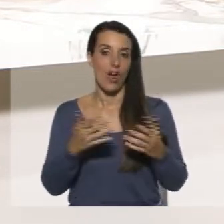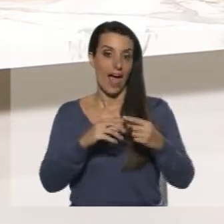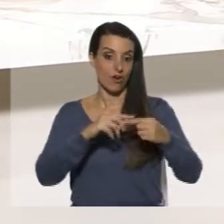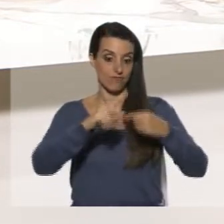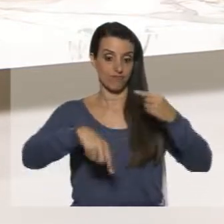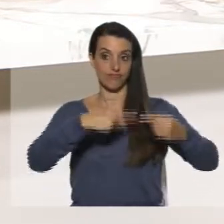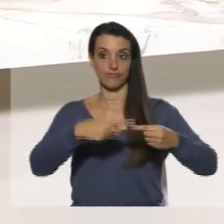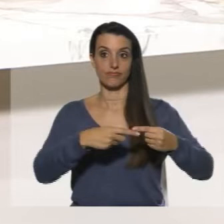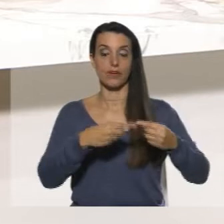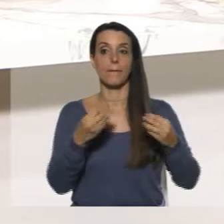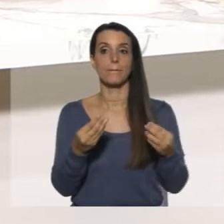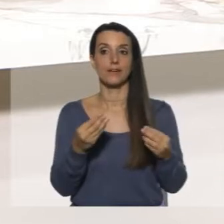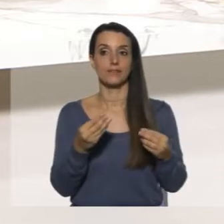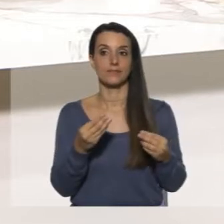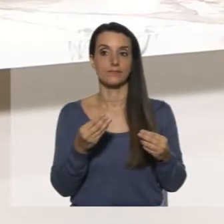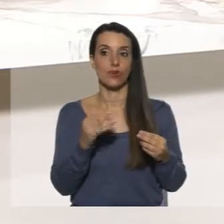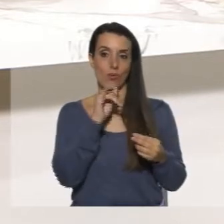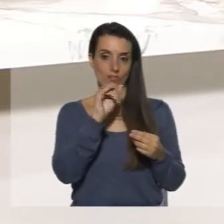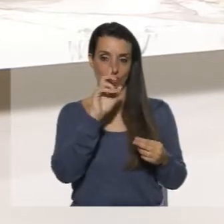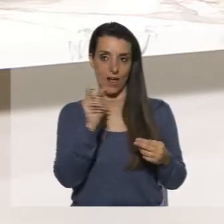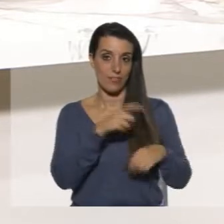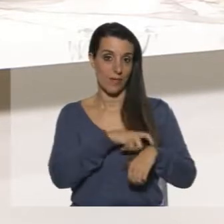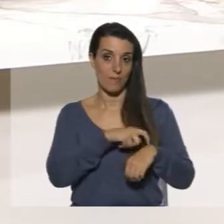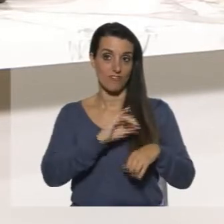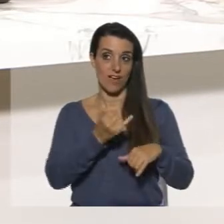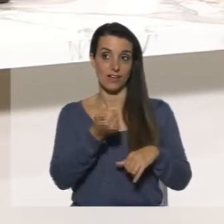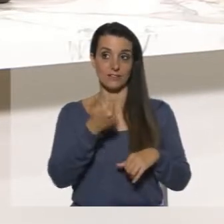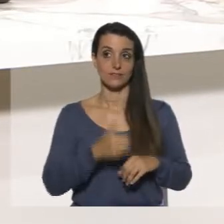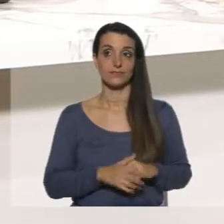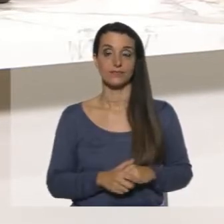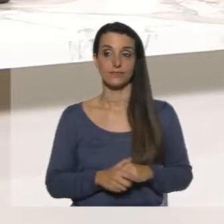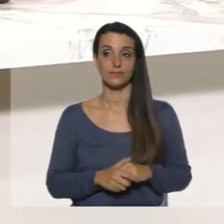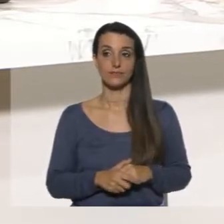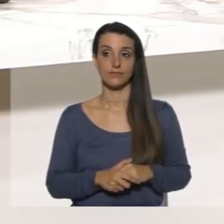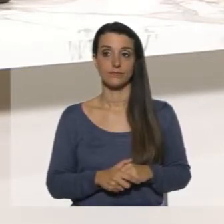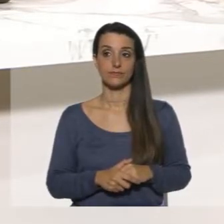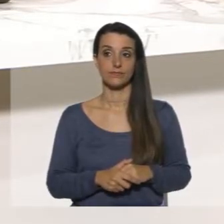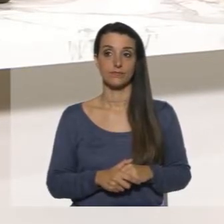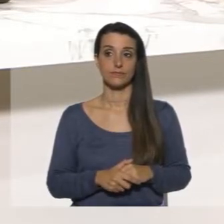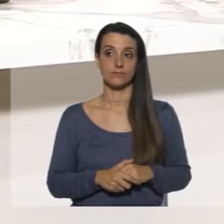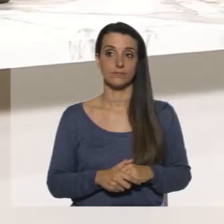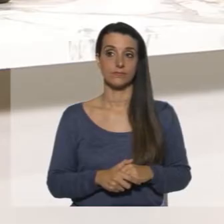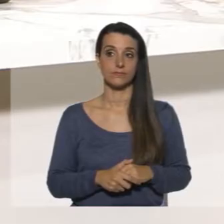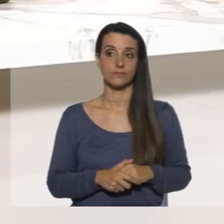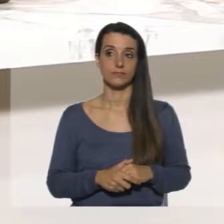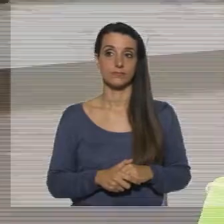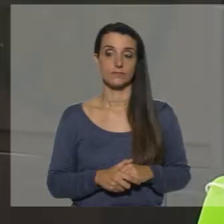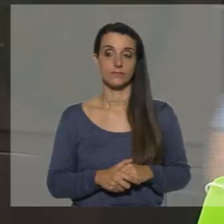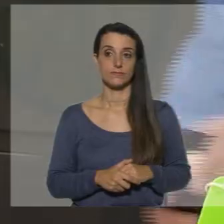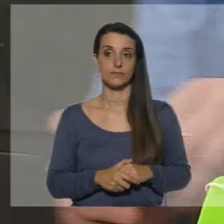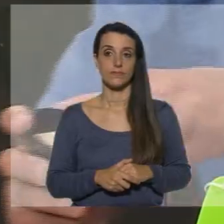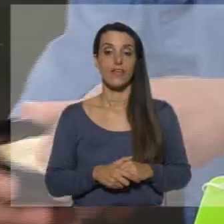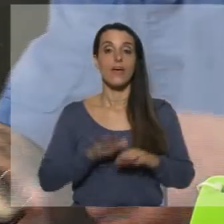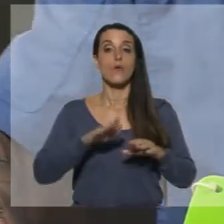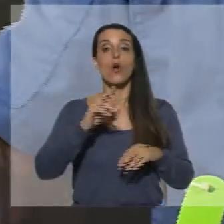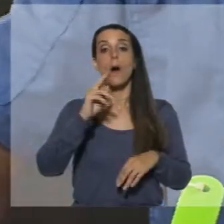eso. Mirá, el pan le cuento rapidísimo porque ya estamos ahí, ¿no? No sé, a ver, no estamos bien. Sí, estamos bien, Mirá, le vamos a poner un poquito de